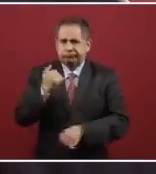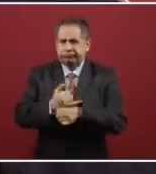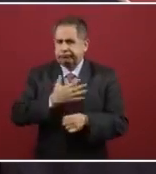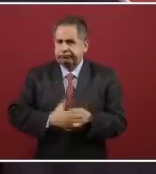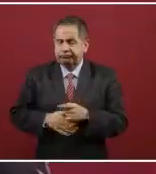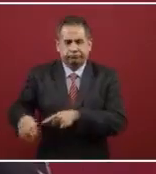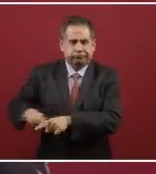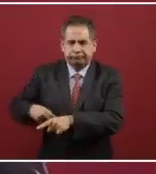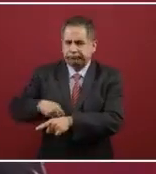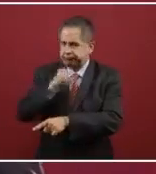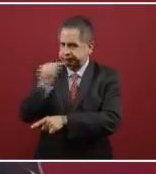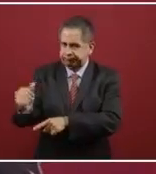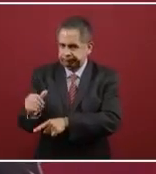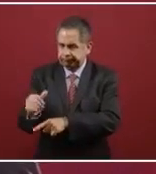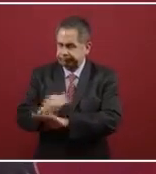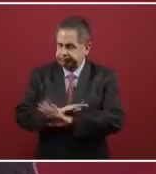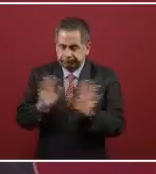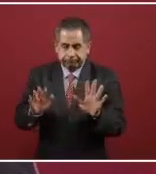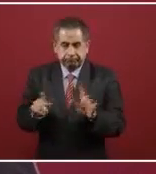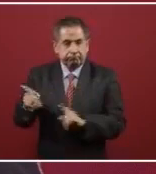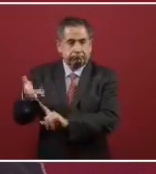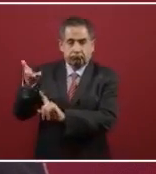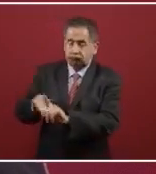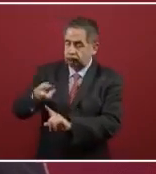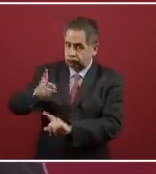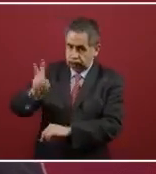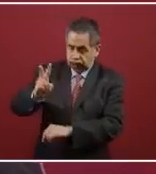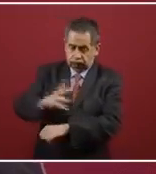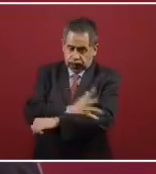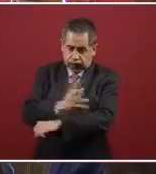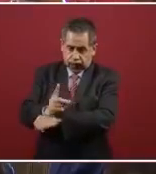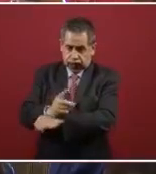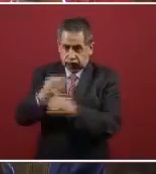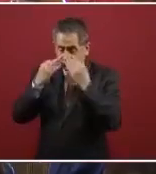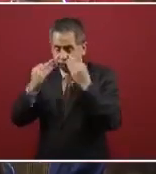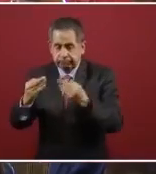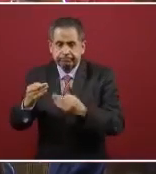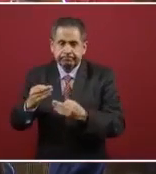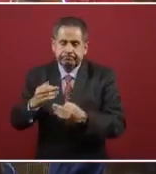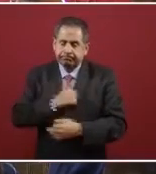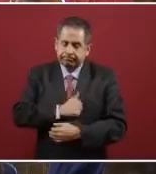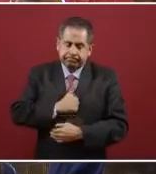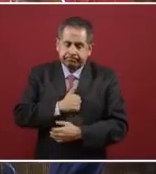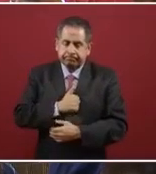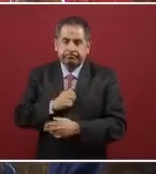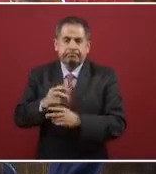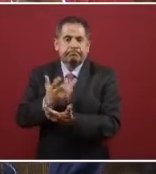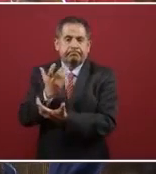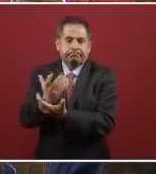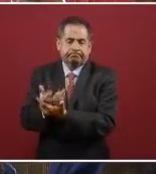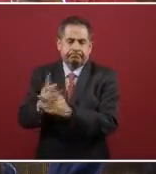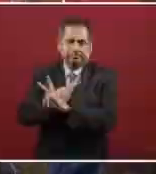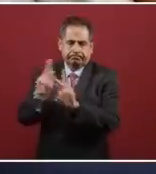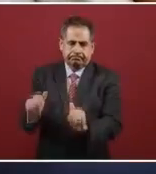y era una gente honesta, y que en paz descanse, y por eso lo